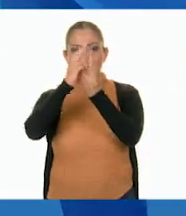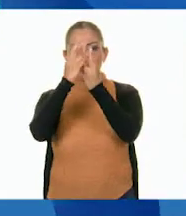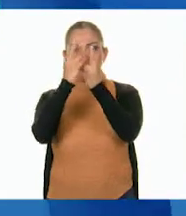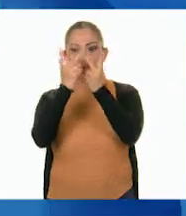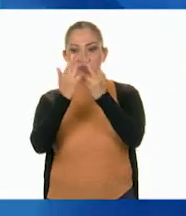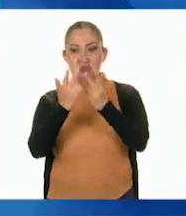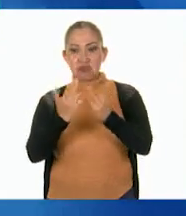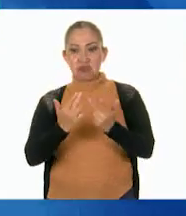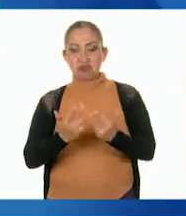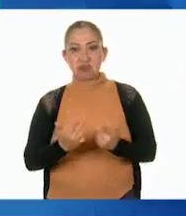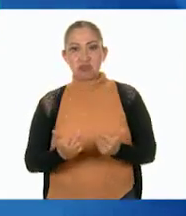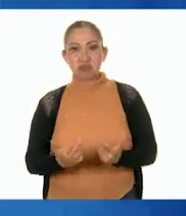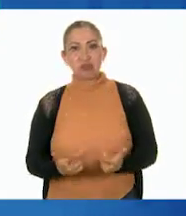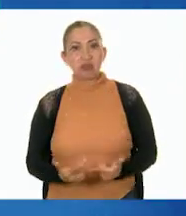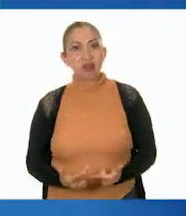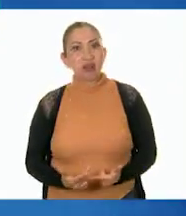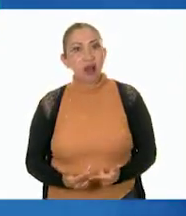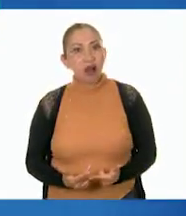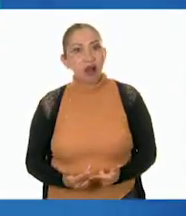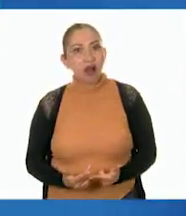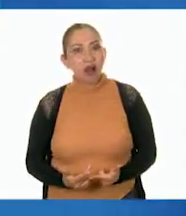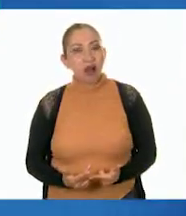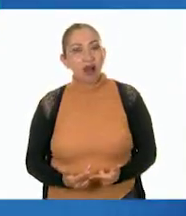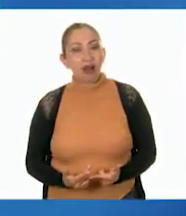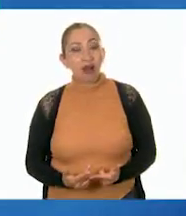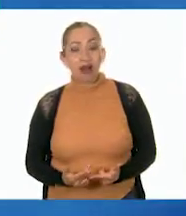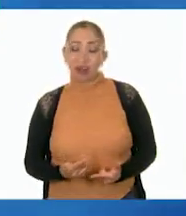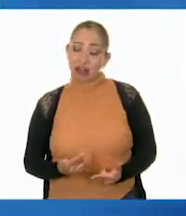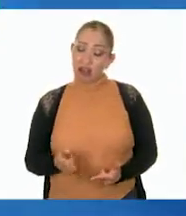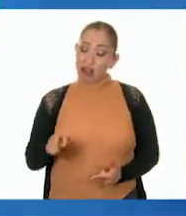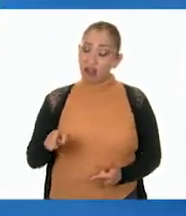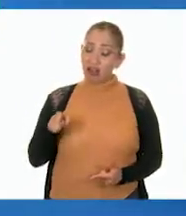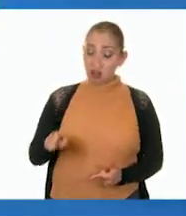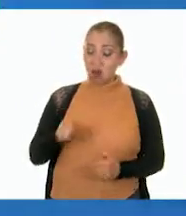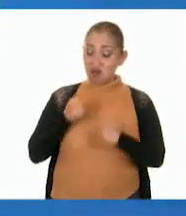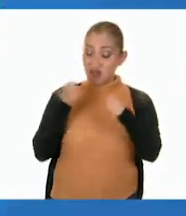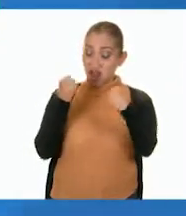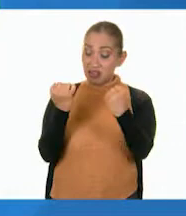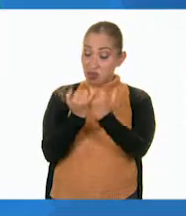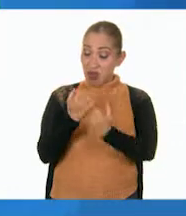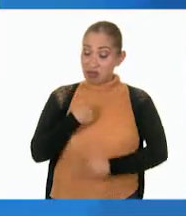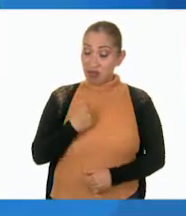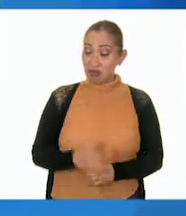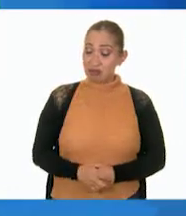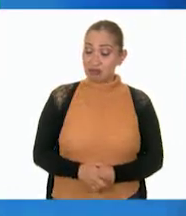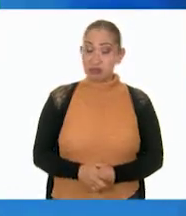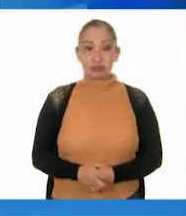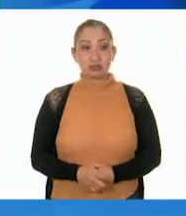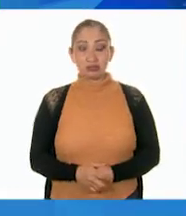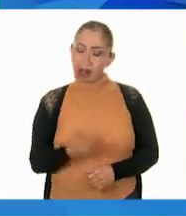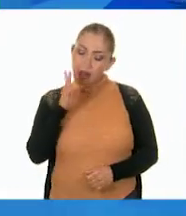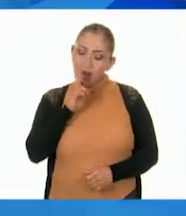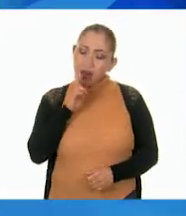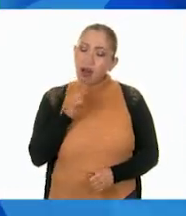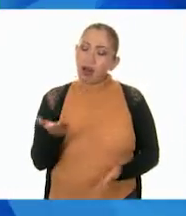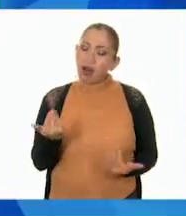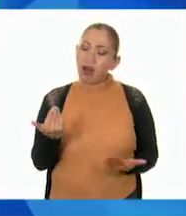y la hizo grava. Y dice, ¿acaso eres tan fuerte como yo?